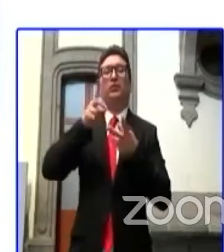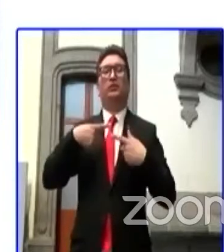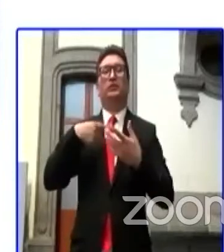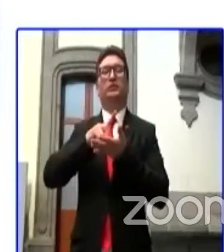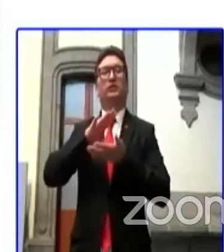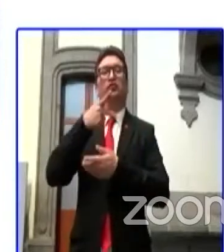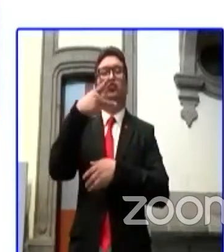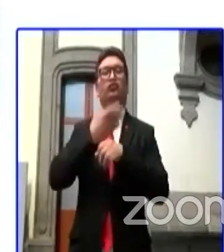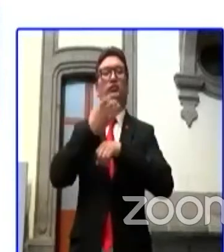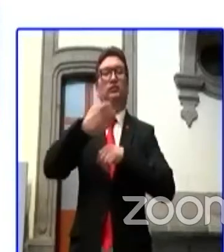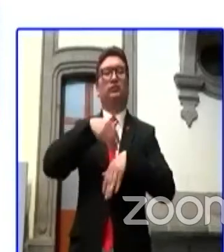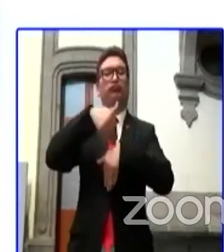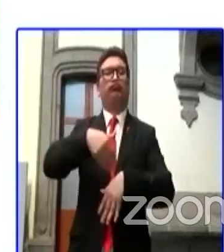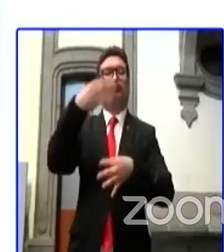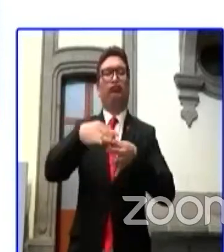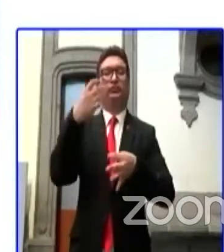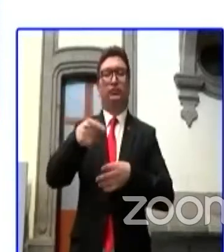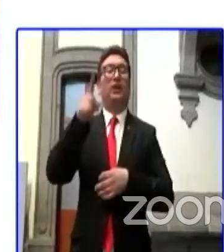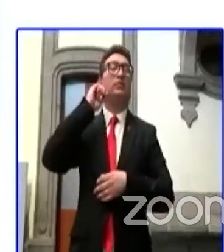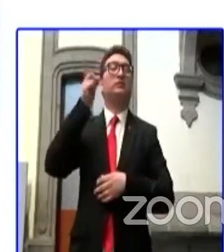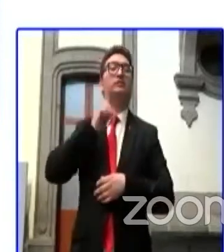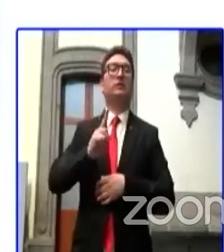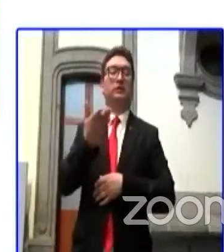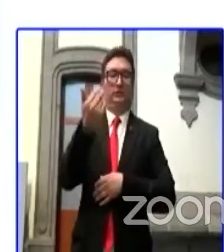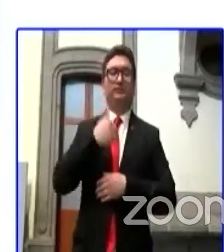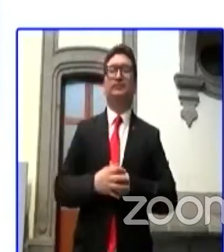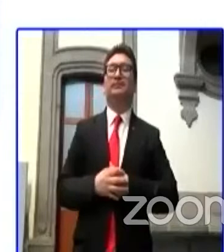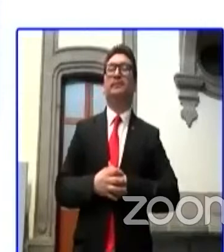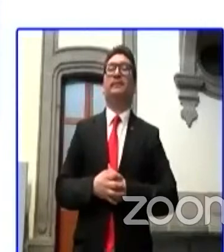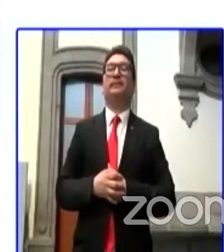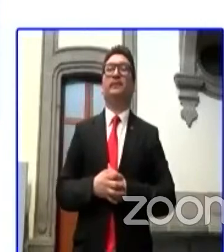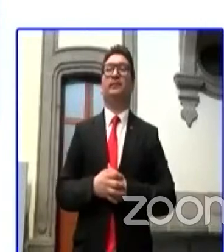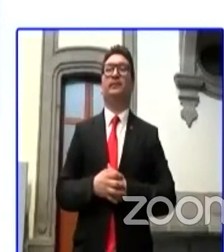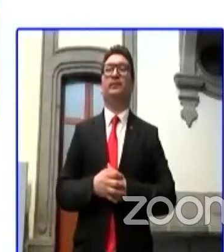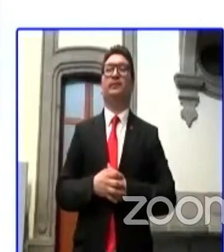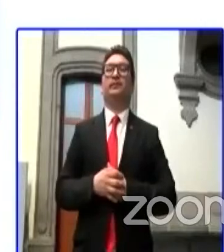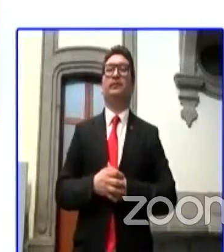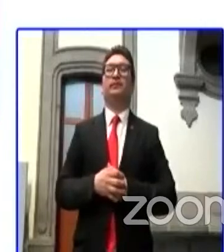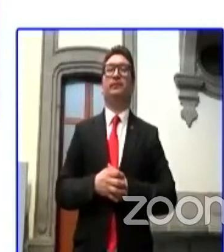¿Quién quiere iniciar? Zacatecas, adelante.